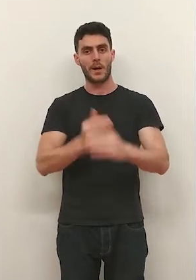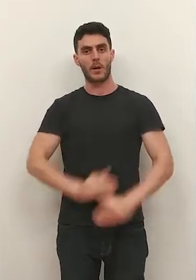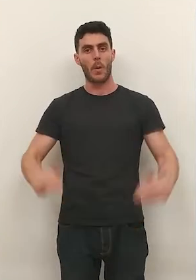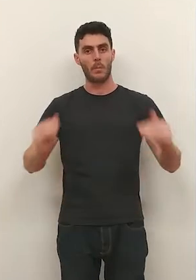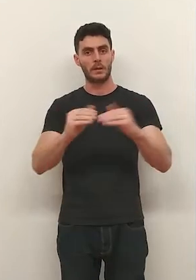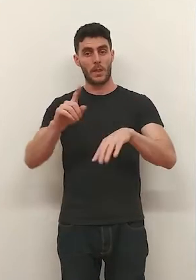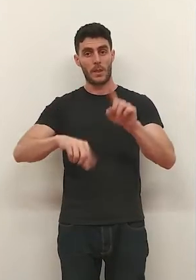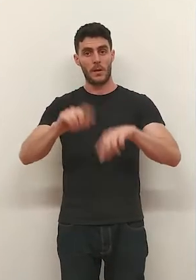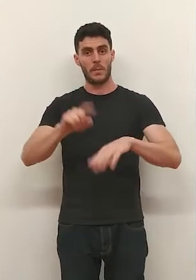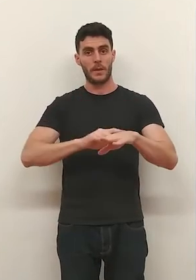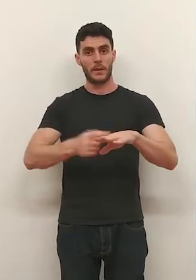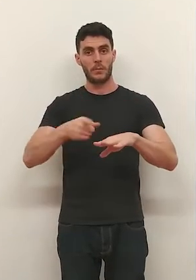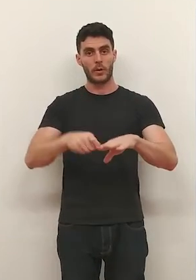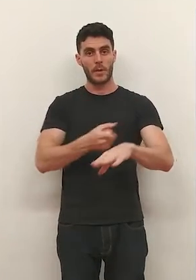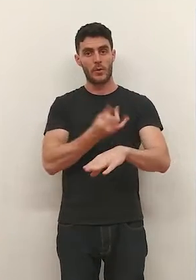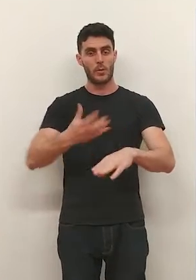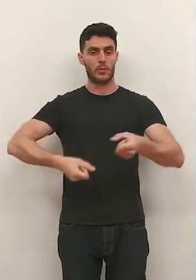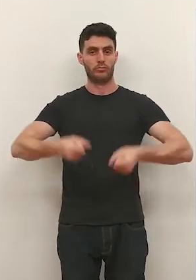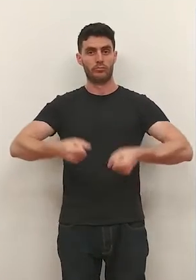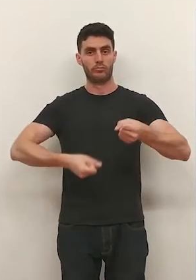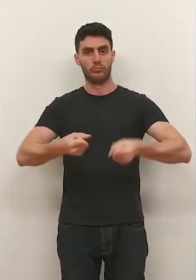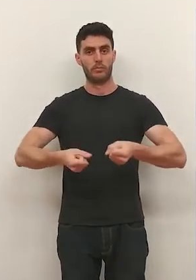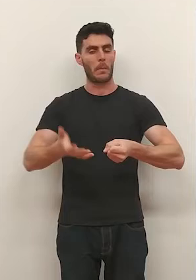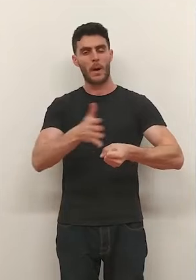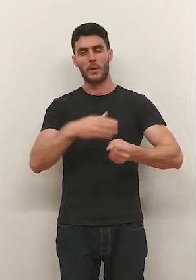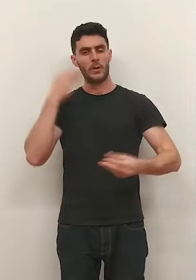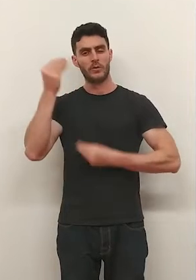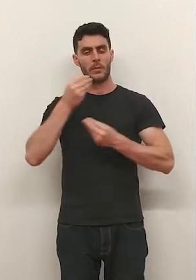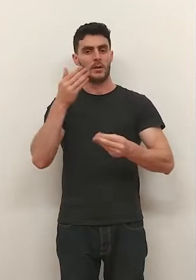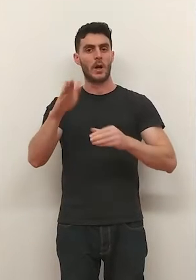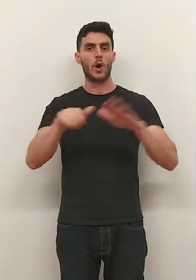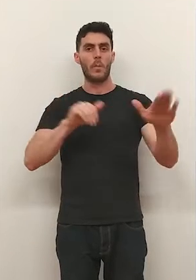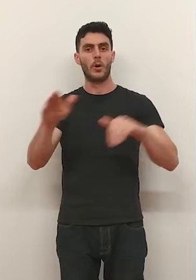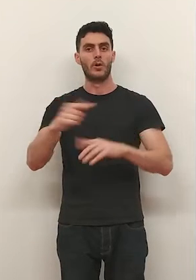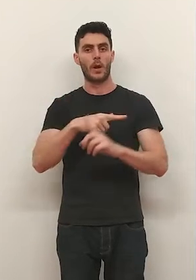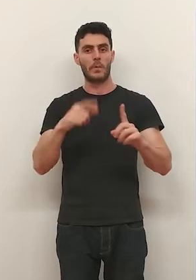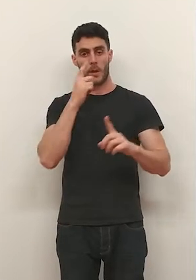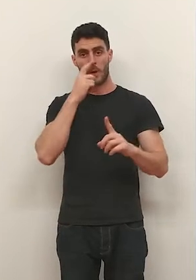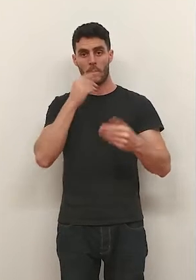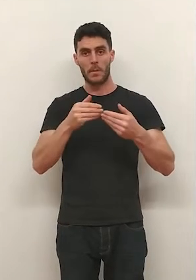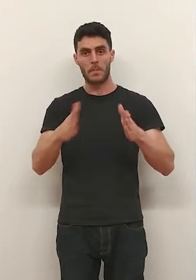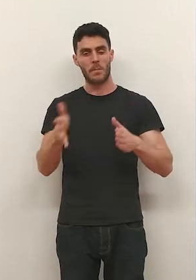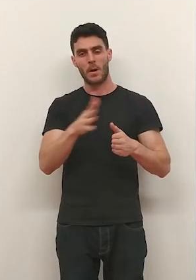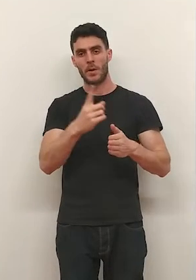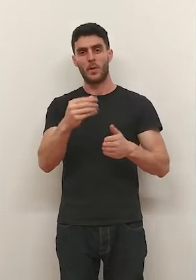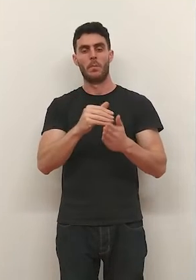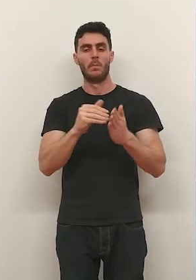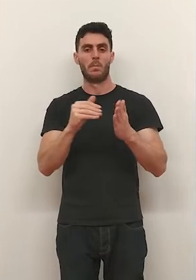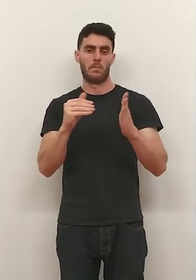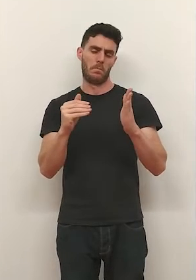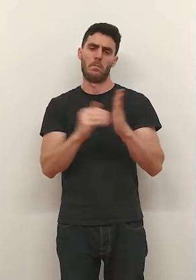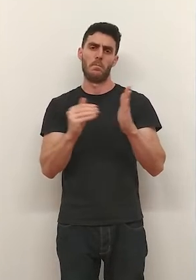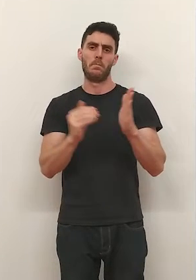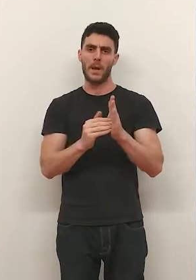carburantes, dependerán del tipo y del número de vehículos. Se calcula que la convocatoria, que se abrirá a mediados de junio, tendrá en torno a 1 millar